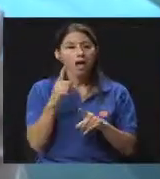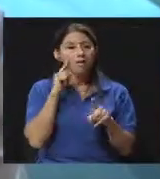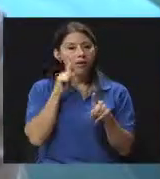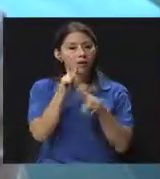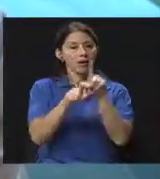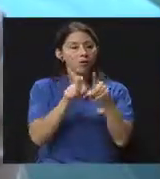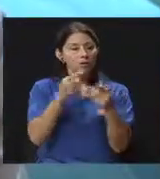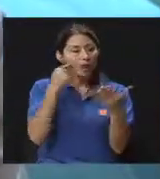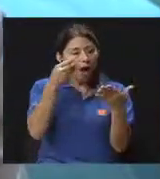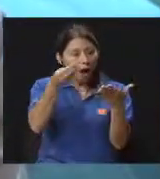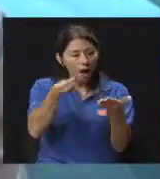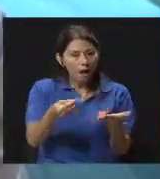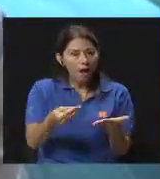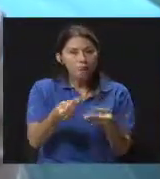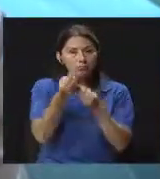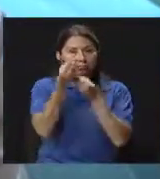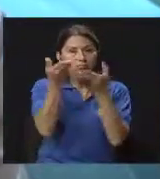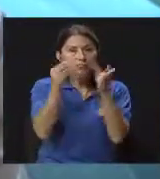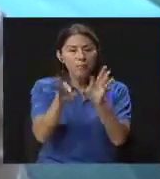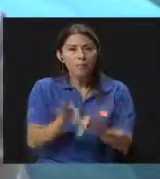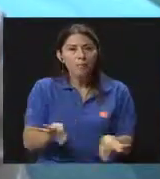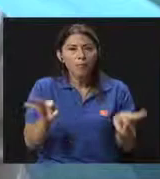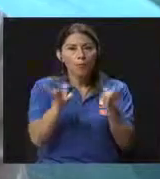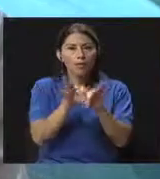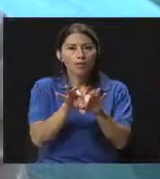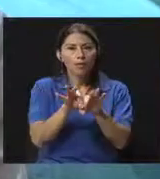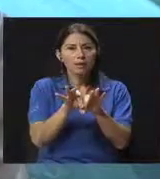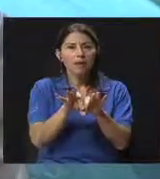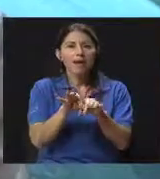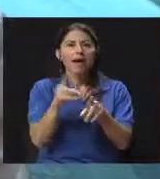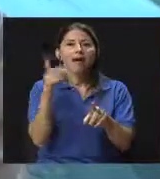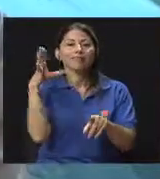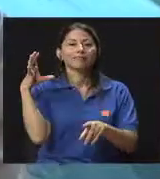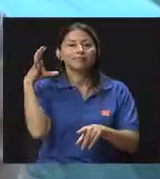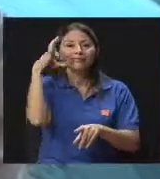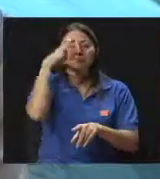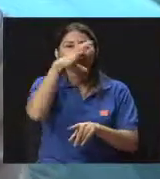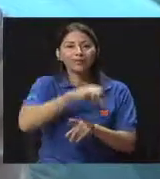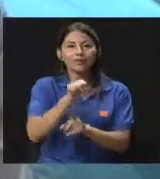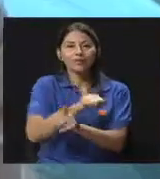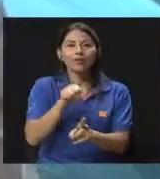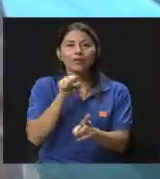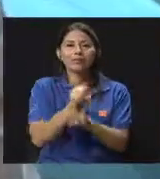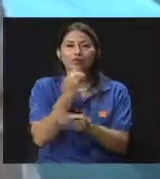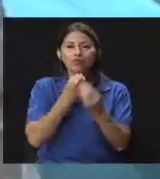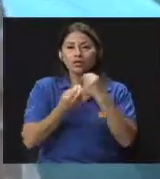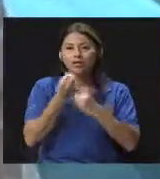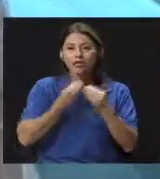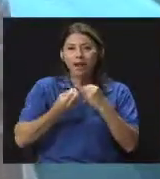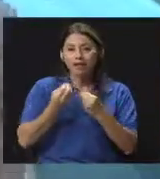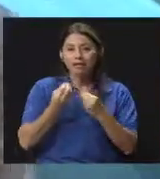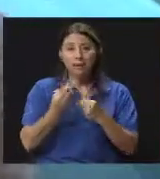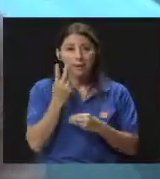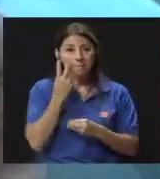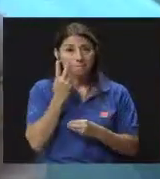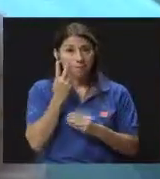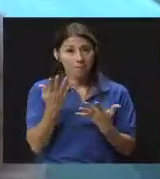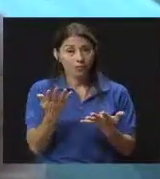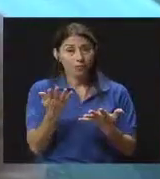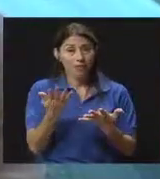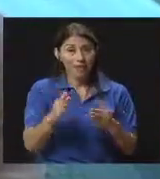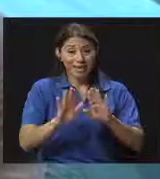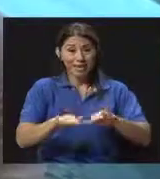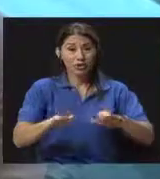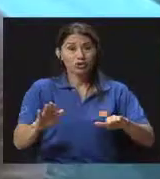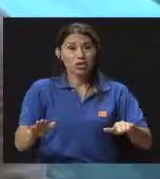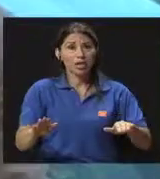puesto que se dio cuenta la realidad de la situación nutricional. En este sentido vemos que hay un aumento de la obesidad